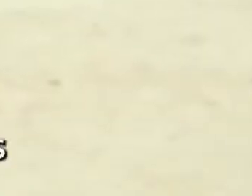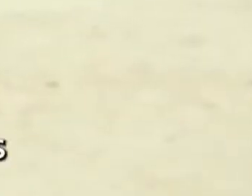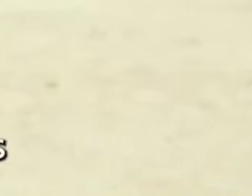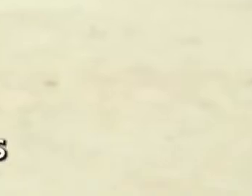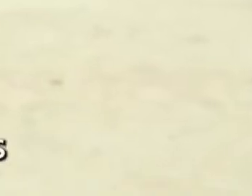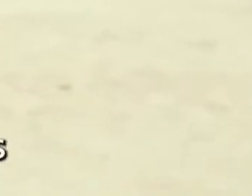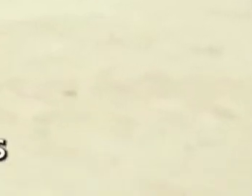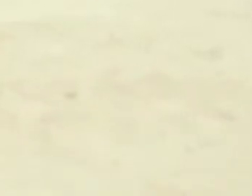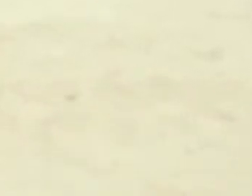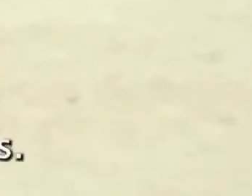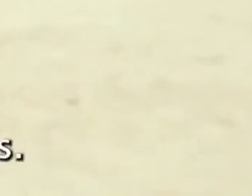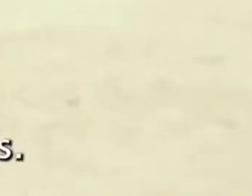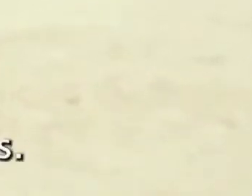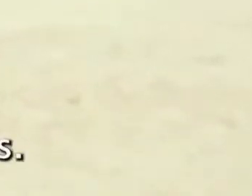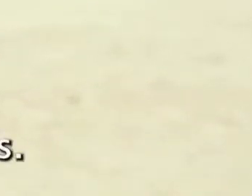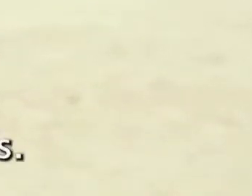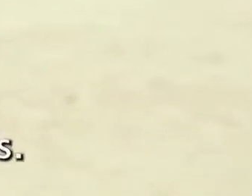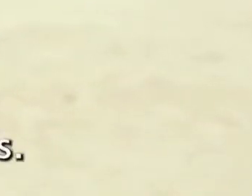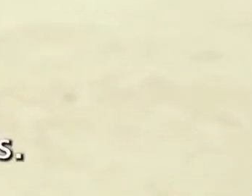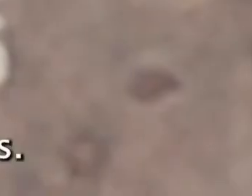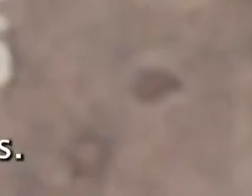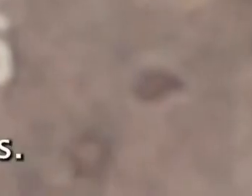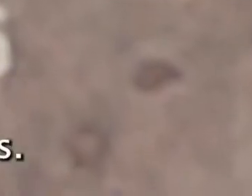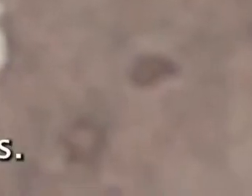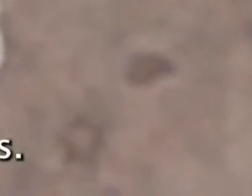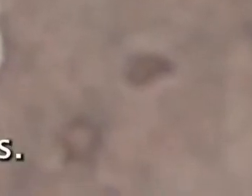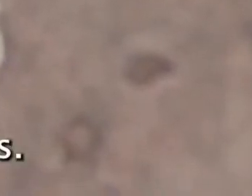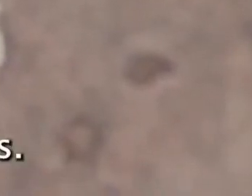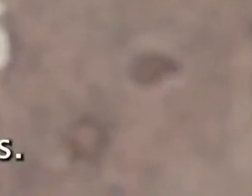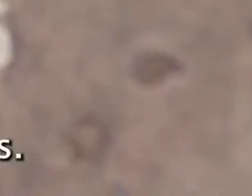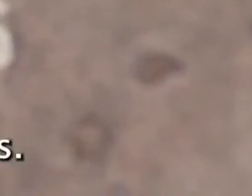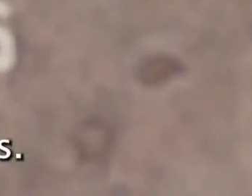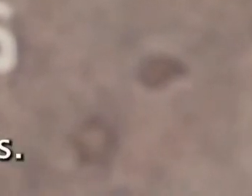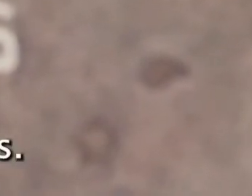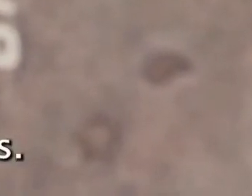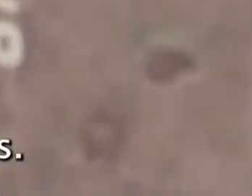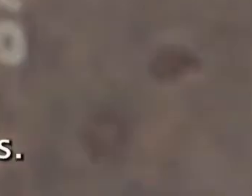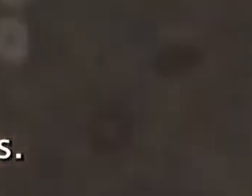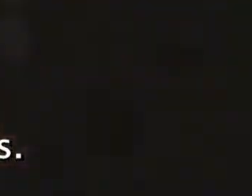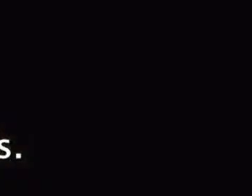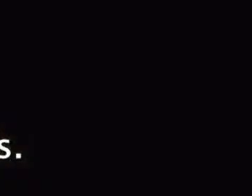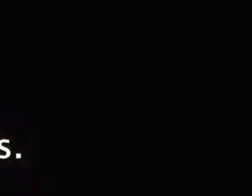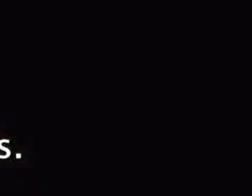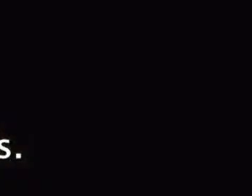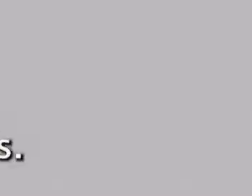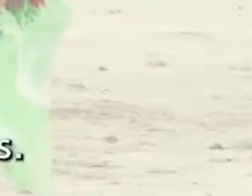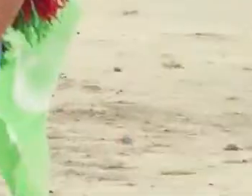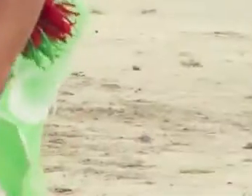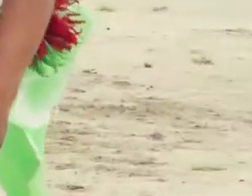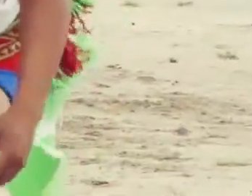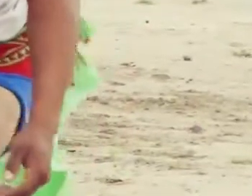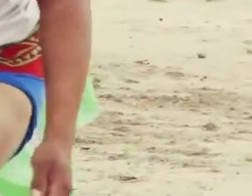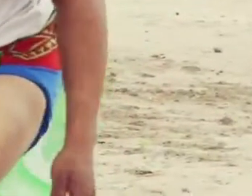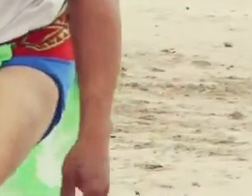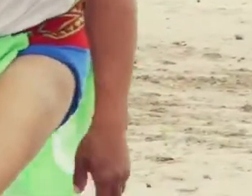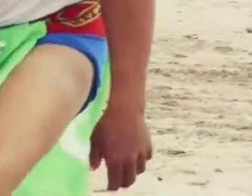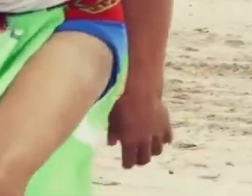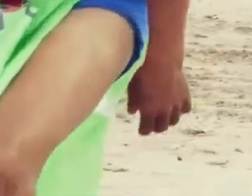muchos otros grupos humanos con el nivel de éxito que observamos en esta población indígena del país.